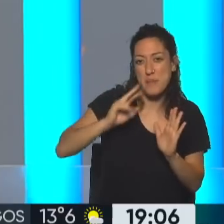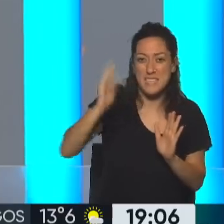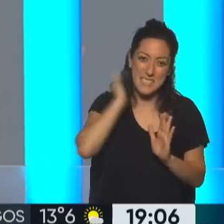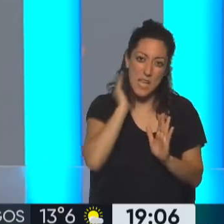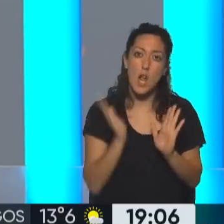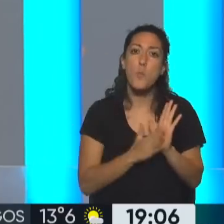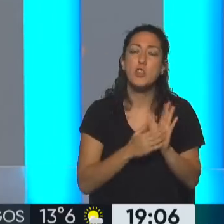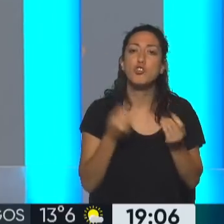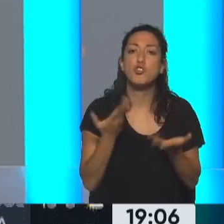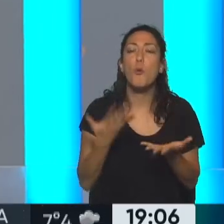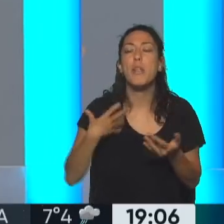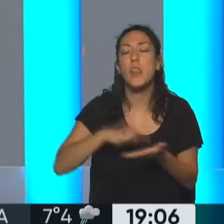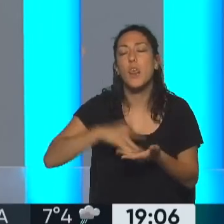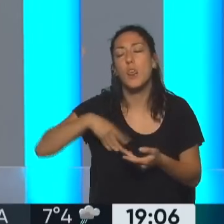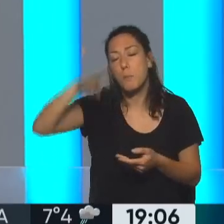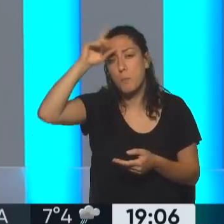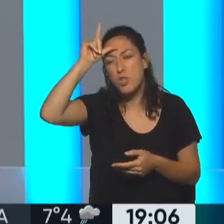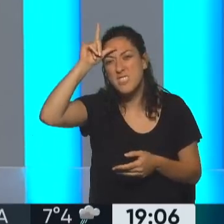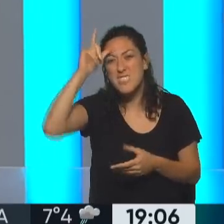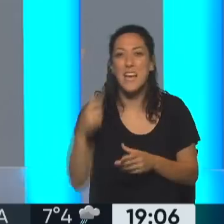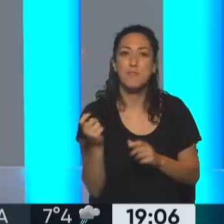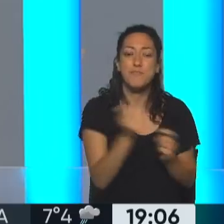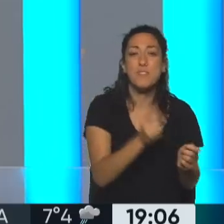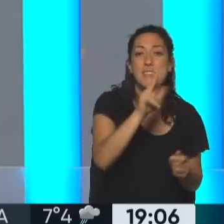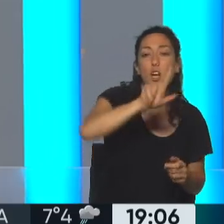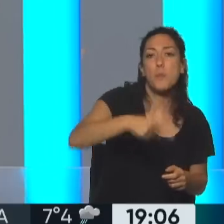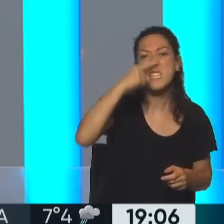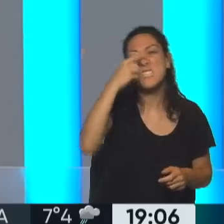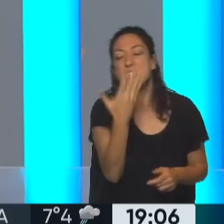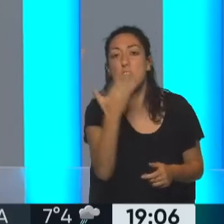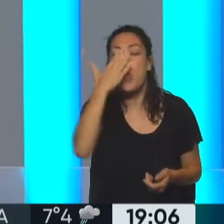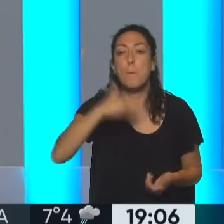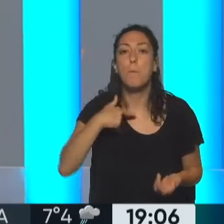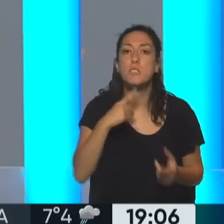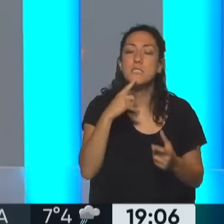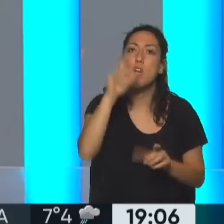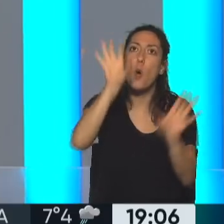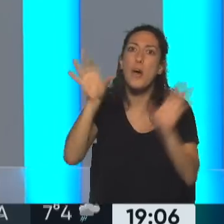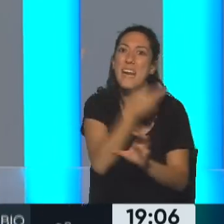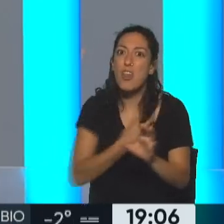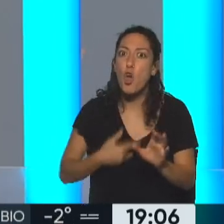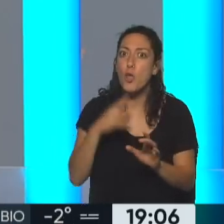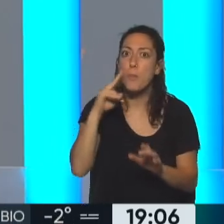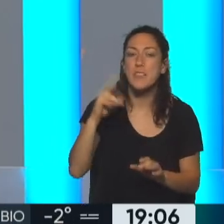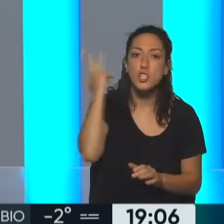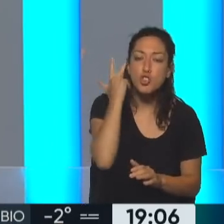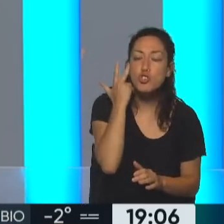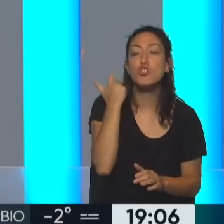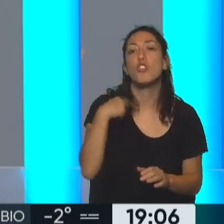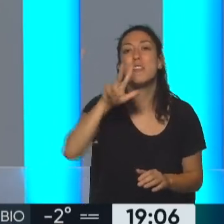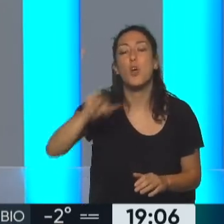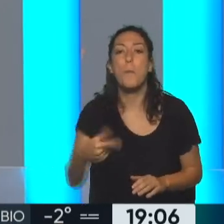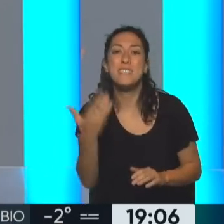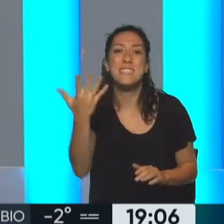argumento del traspaso de la Policía de la Ciudad de Buenos Aires a 3,75, luego con la queja de los gobernadores en 2018 a 3,5.